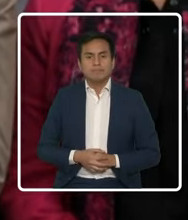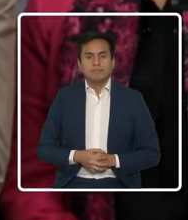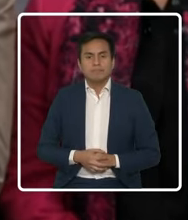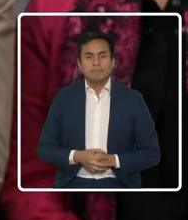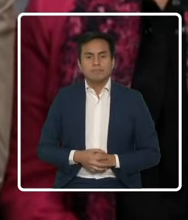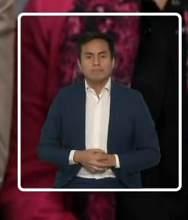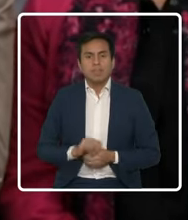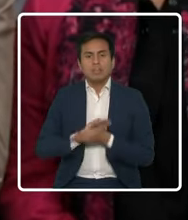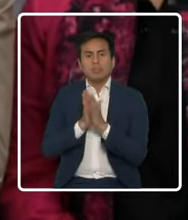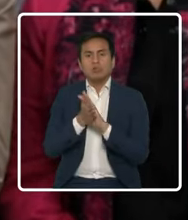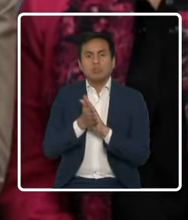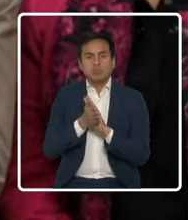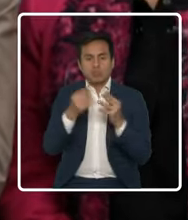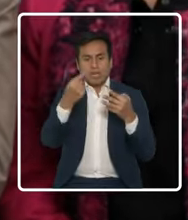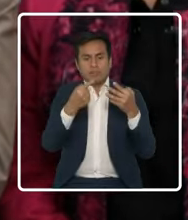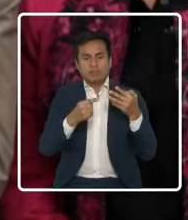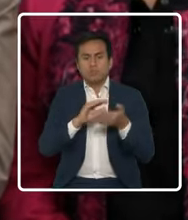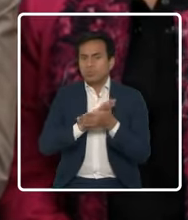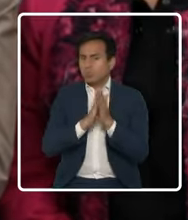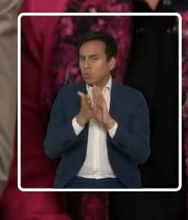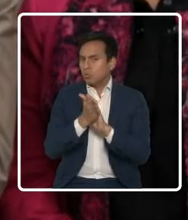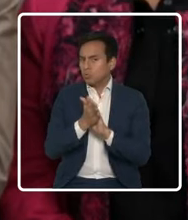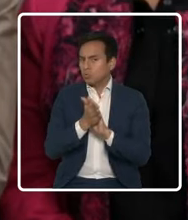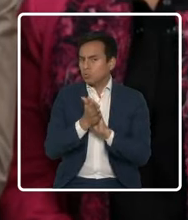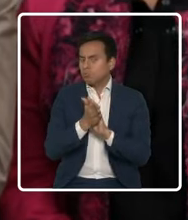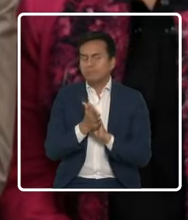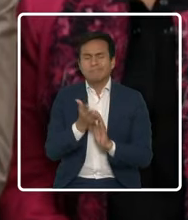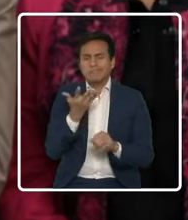en todos los casos